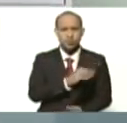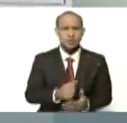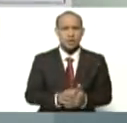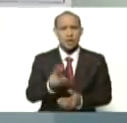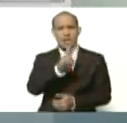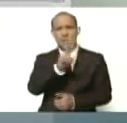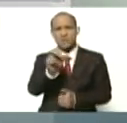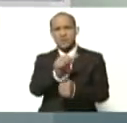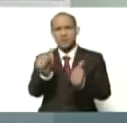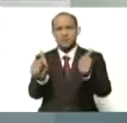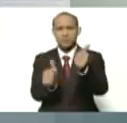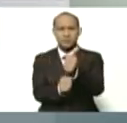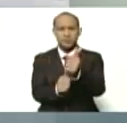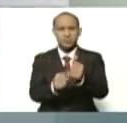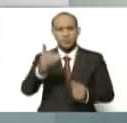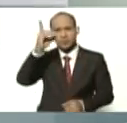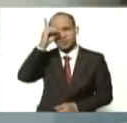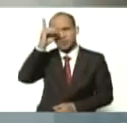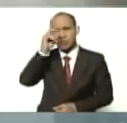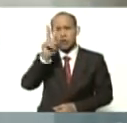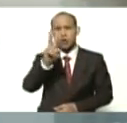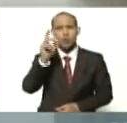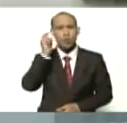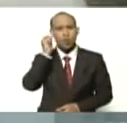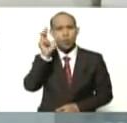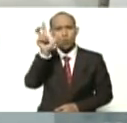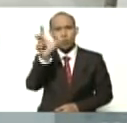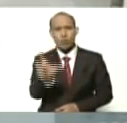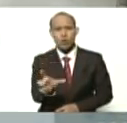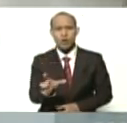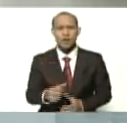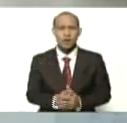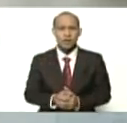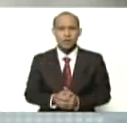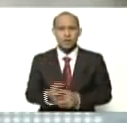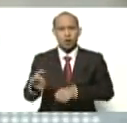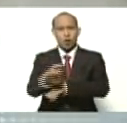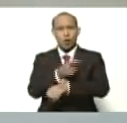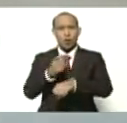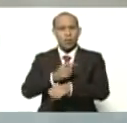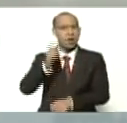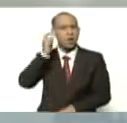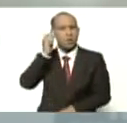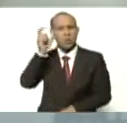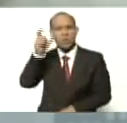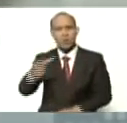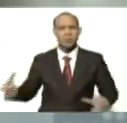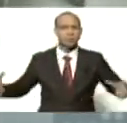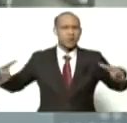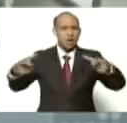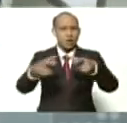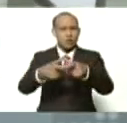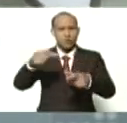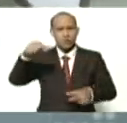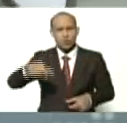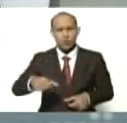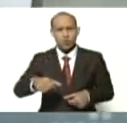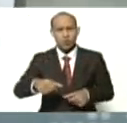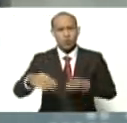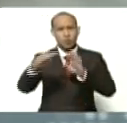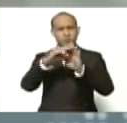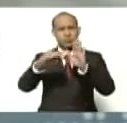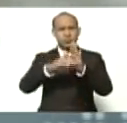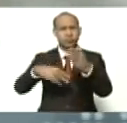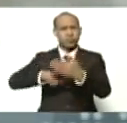vicepresidente ejecutiva del pse y rodríguez dos mujeres gobierno feminista se reunieron y establecieron el